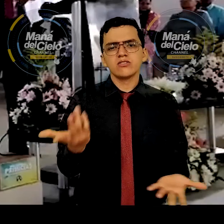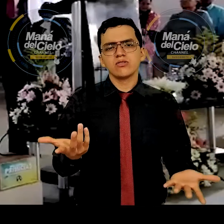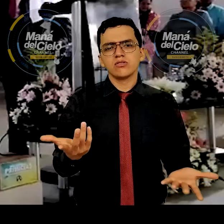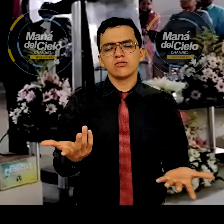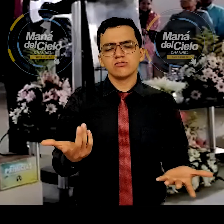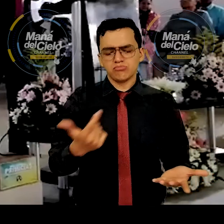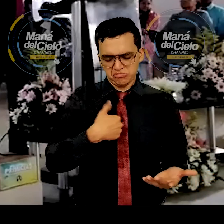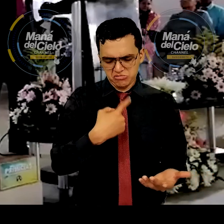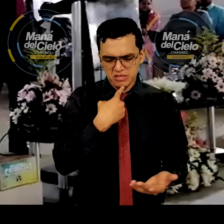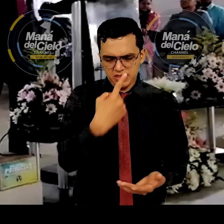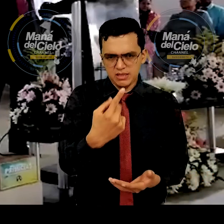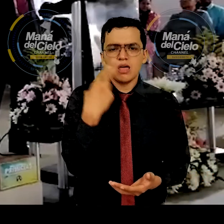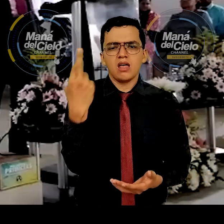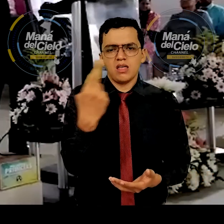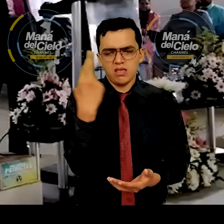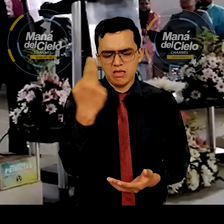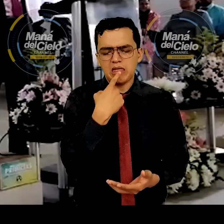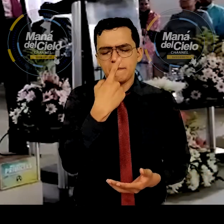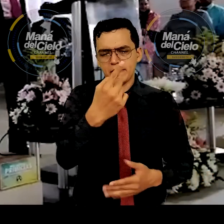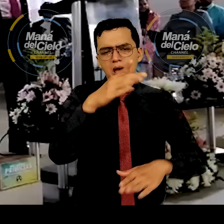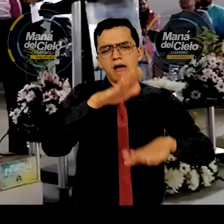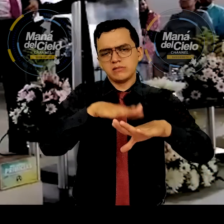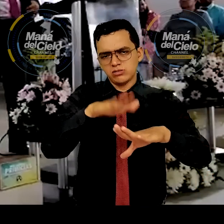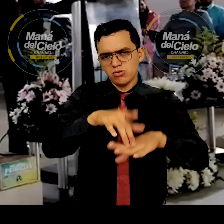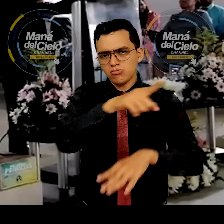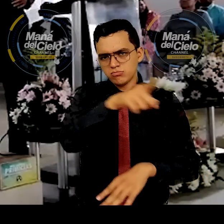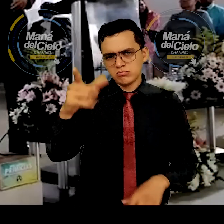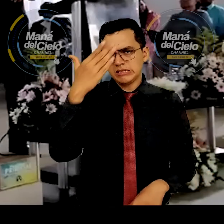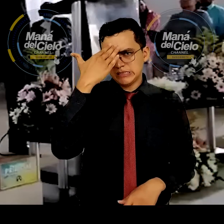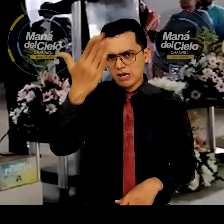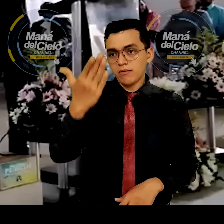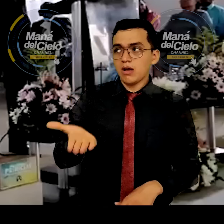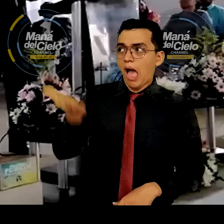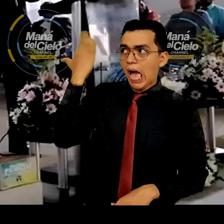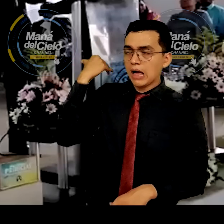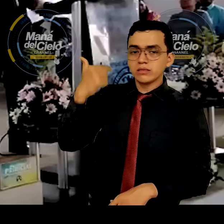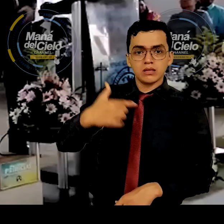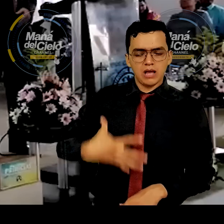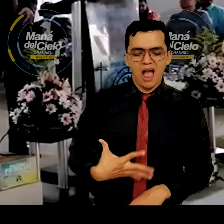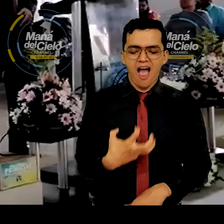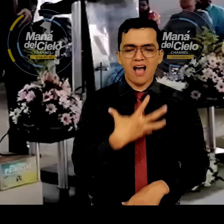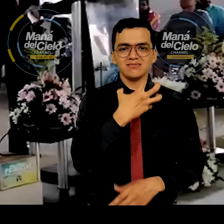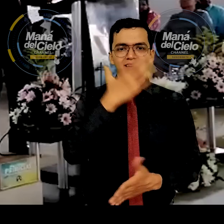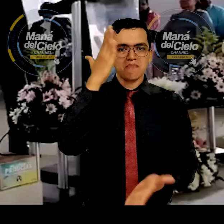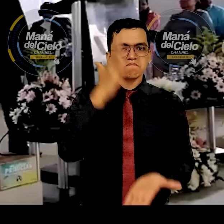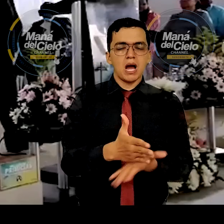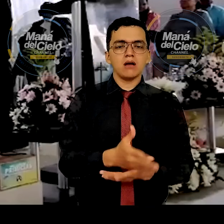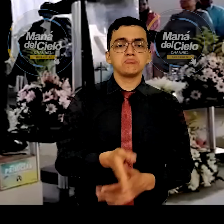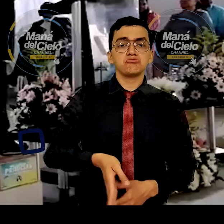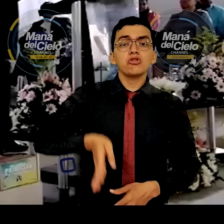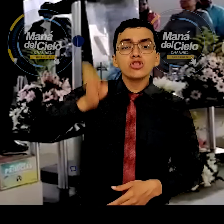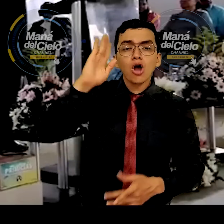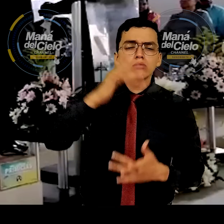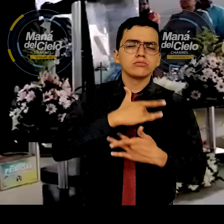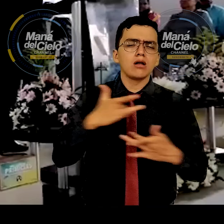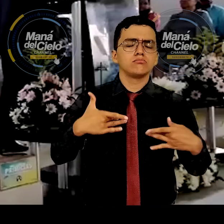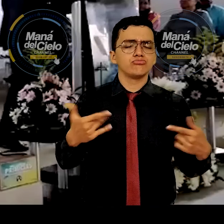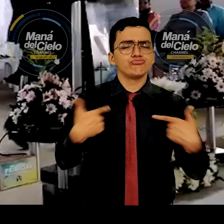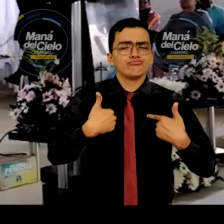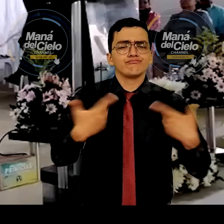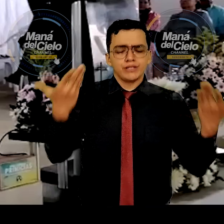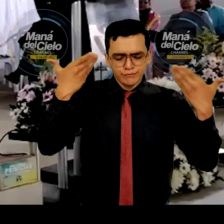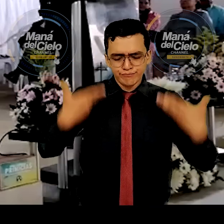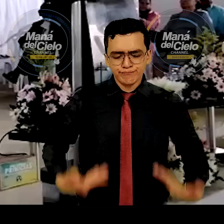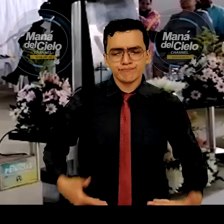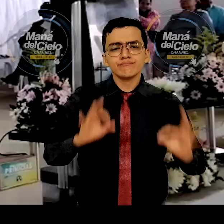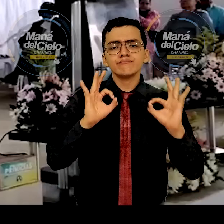Yo he dicho muchas veces que Dios me sanó de cáncer. Pero claro, eso dicho así es muy rápido, ¿cierto? Así estuve enfermo.